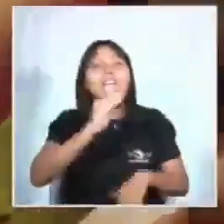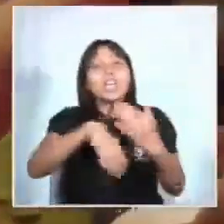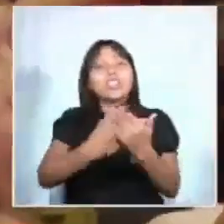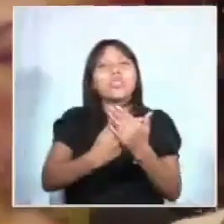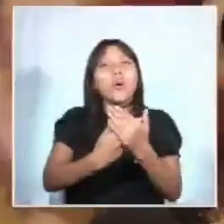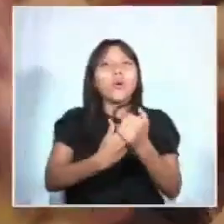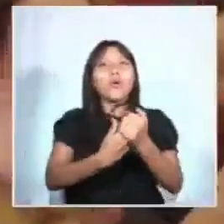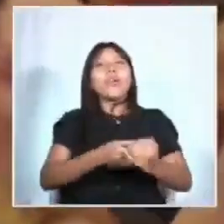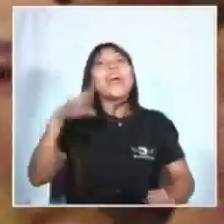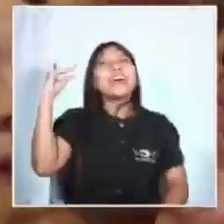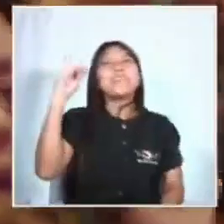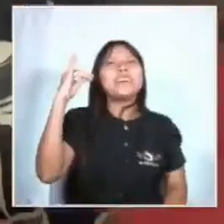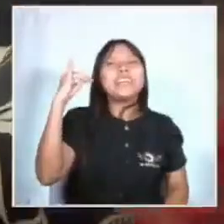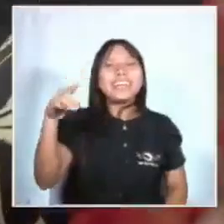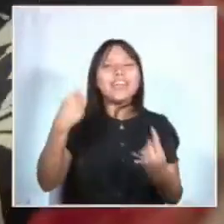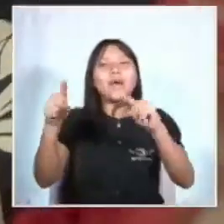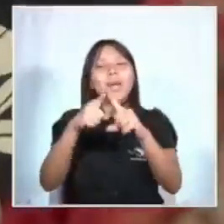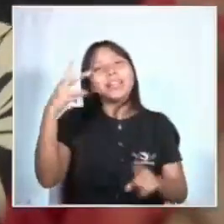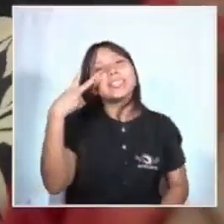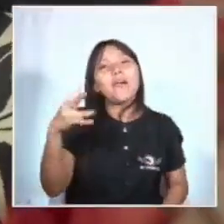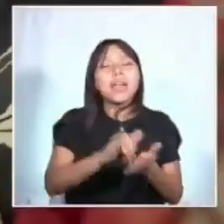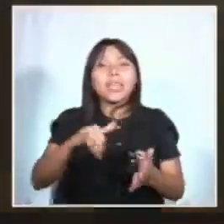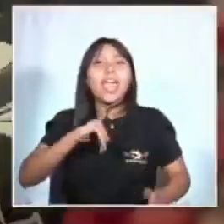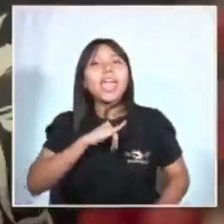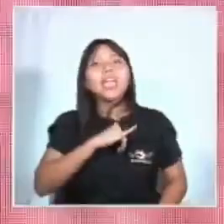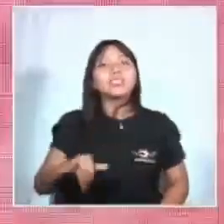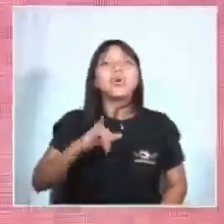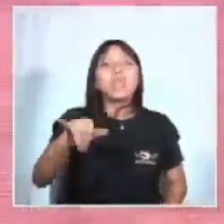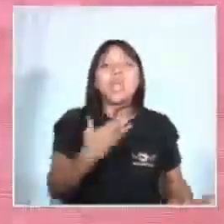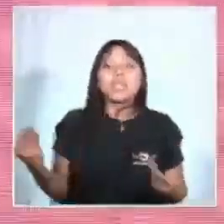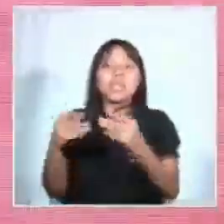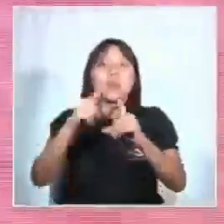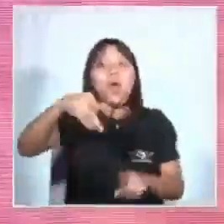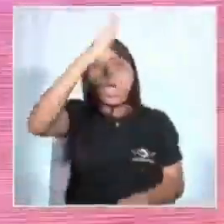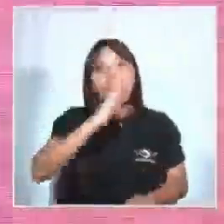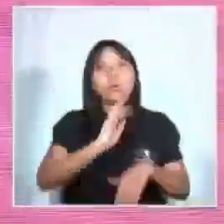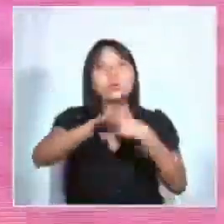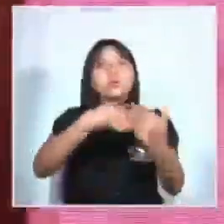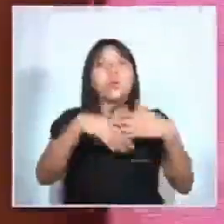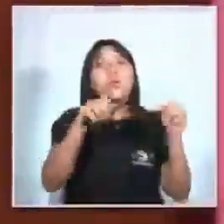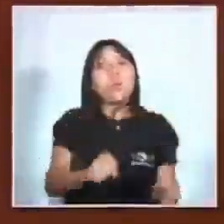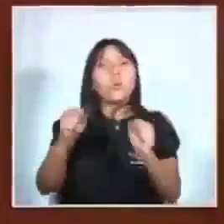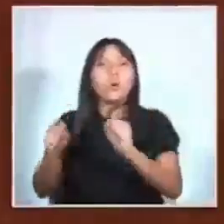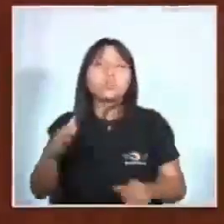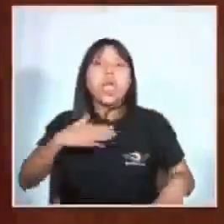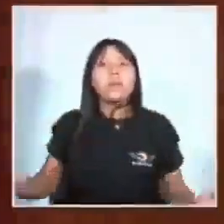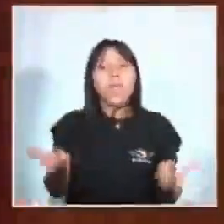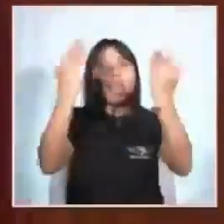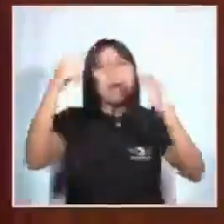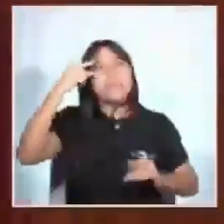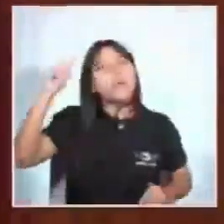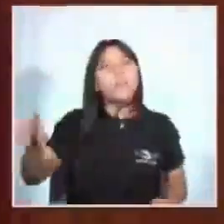toda Bolivia va a saber que yo le sirvo al Dios Todopoderoso. Me levanto